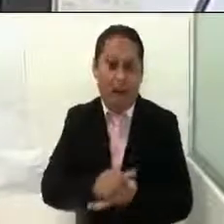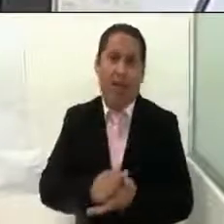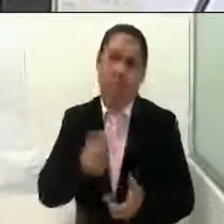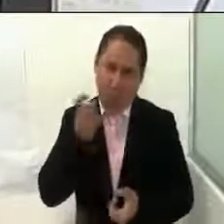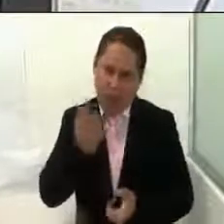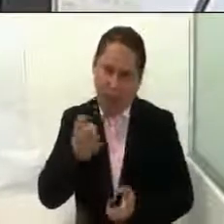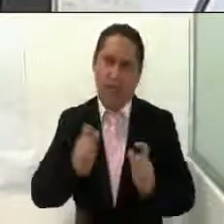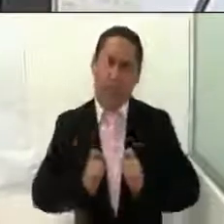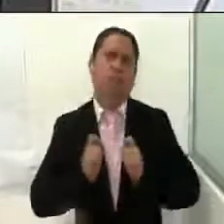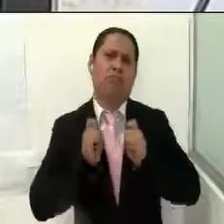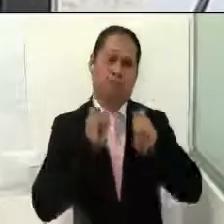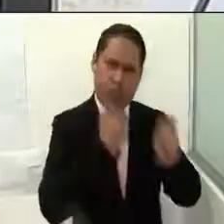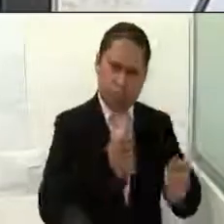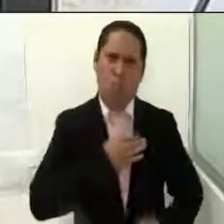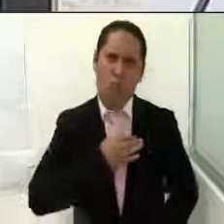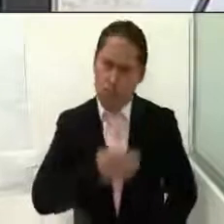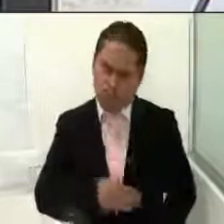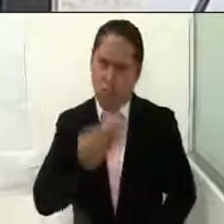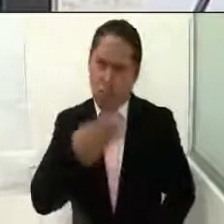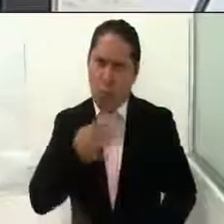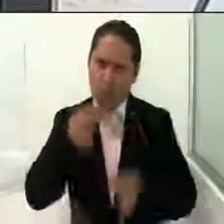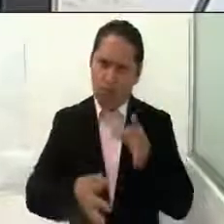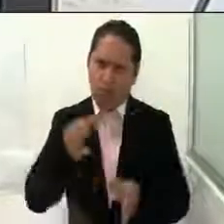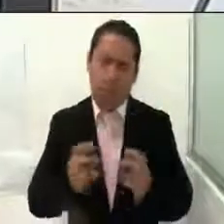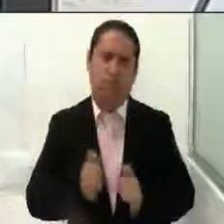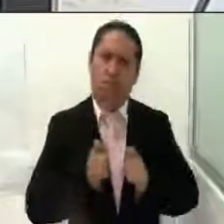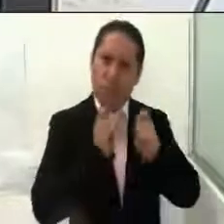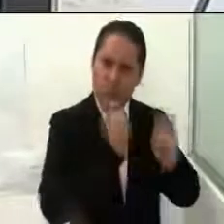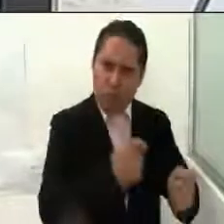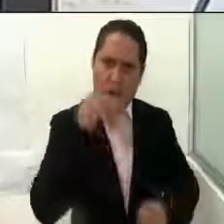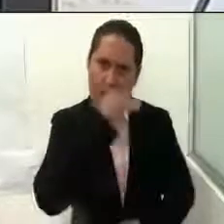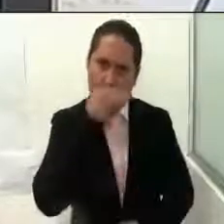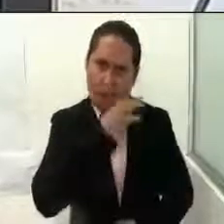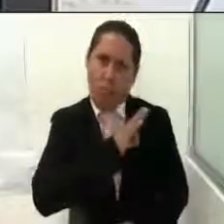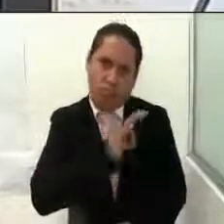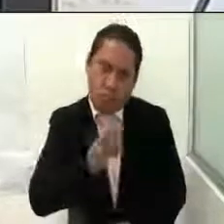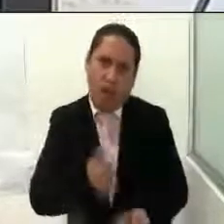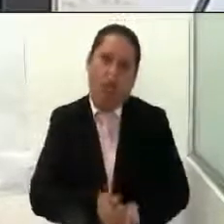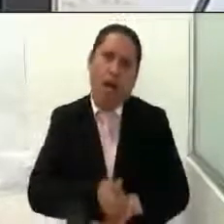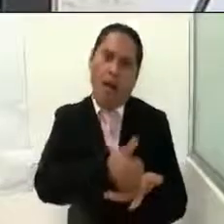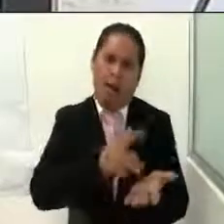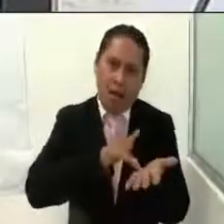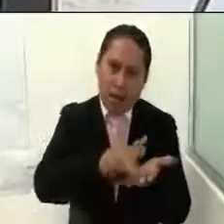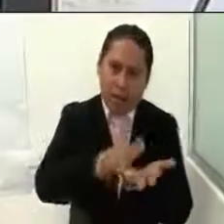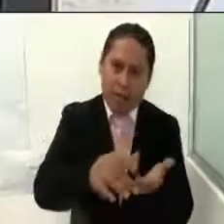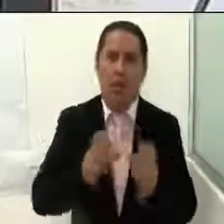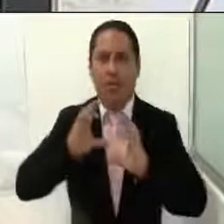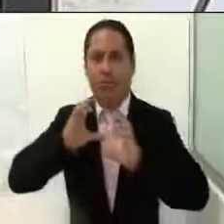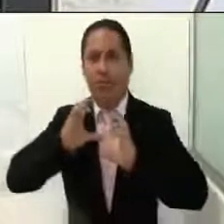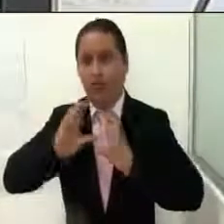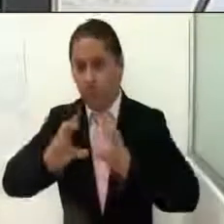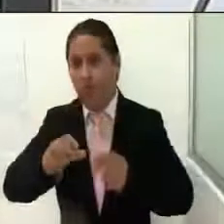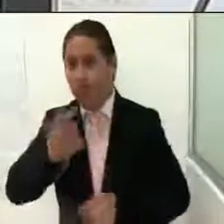la certeza jurídica a las personas y que chiapas ha sido pionero y tuvimos la fortuna que el año